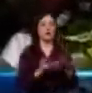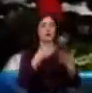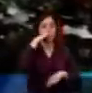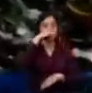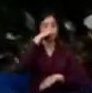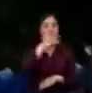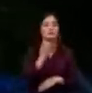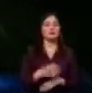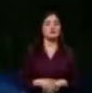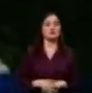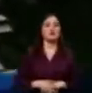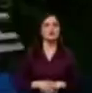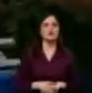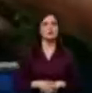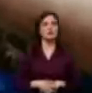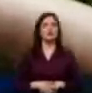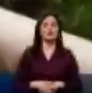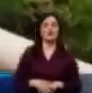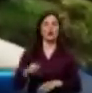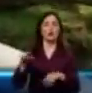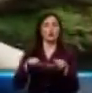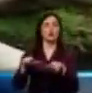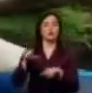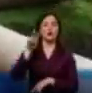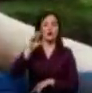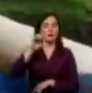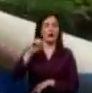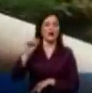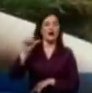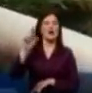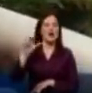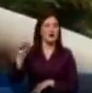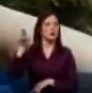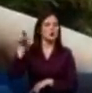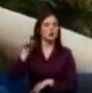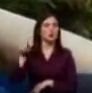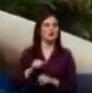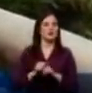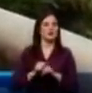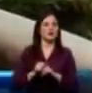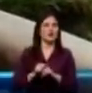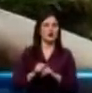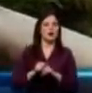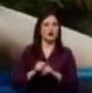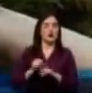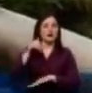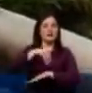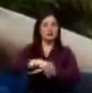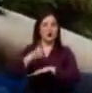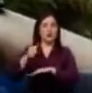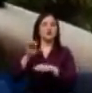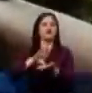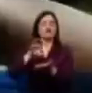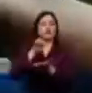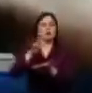niños tiene? ¿Qué plantel va usted? Yo voy a la Bacalar y la tarde a la a la réplica 24 de mayo. ¿Por qué no va a otro, por